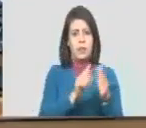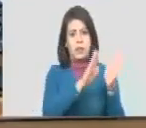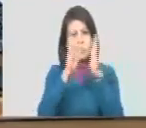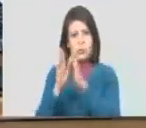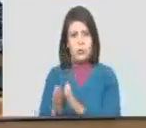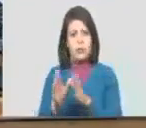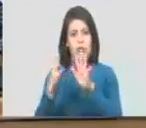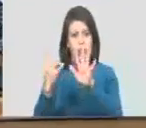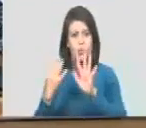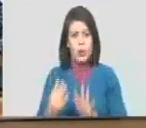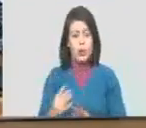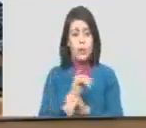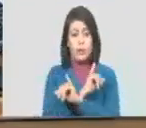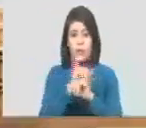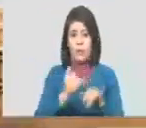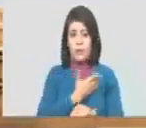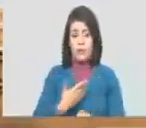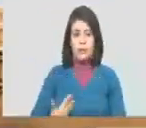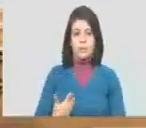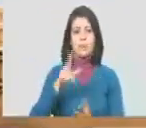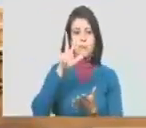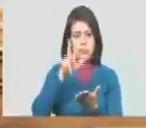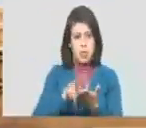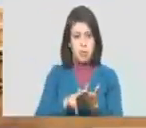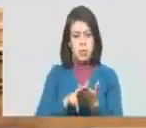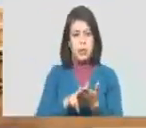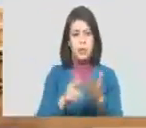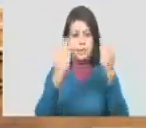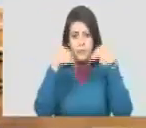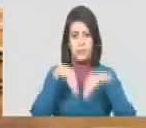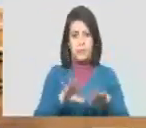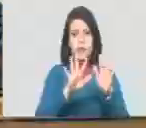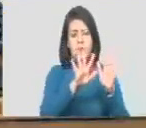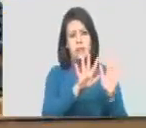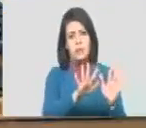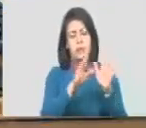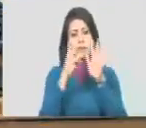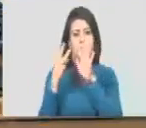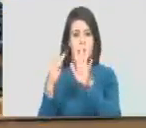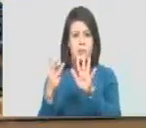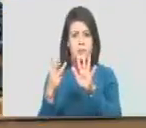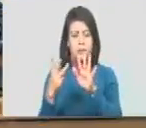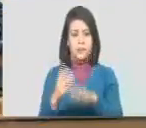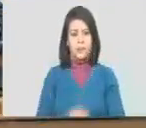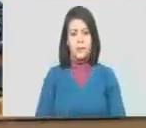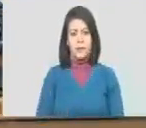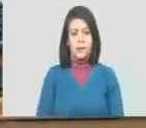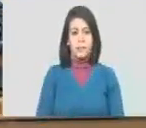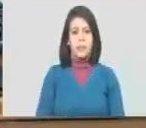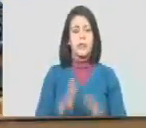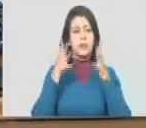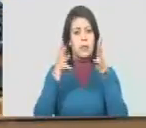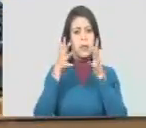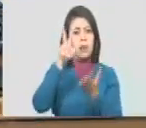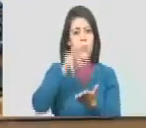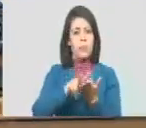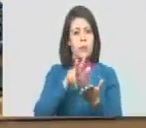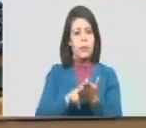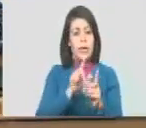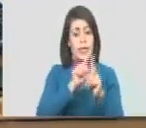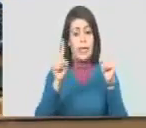el artículo 9. Es todo, señor presidente. En consideración, aprobado. Siguiente. 28º. Se sugiere aprobar